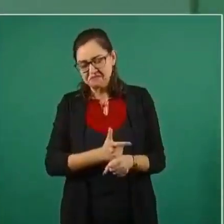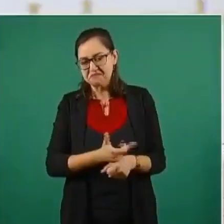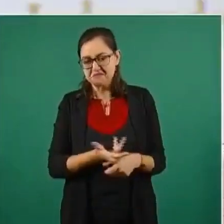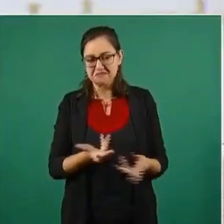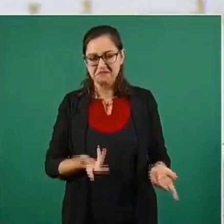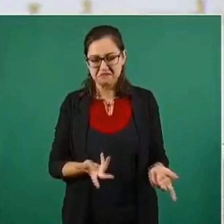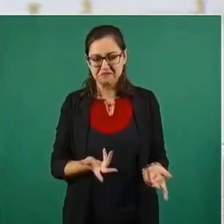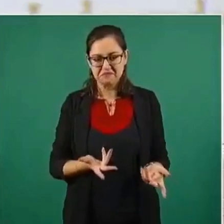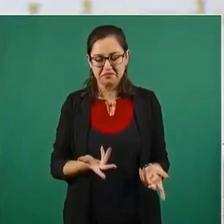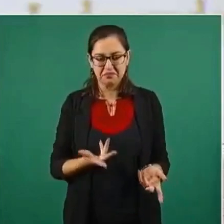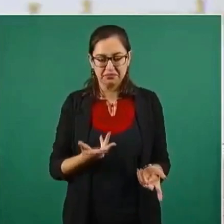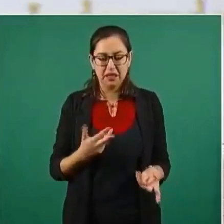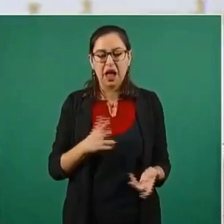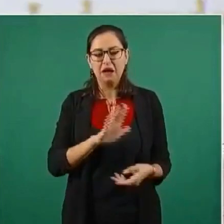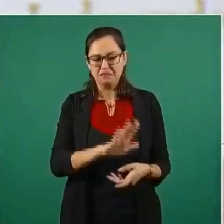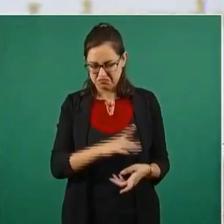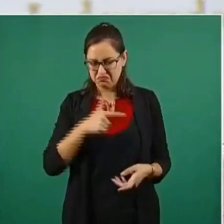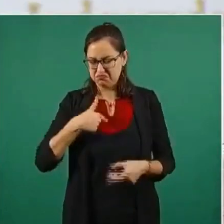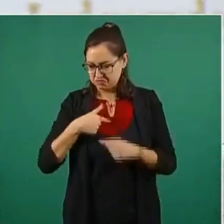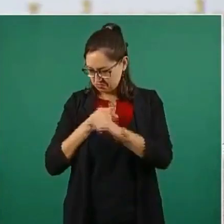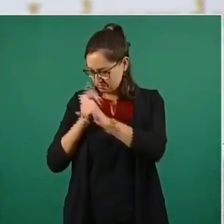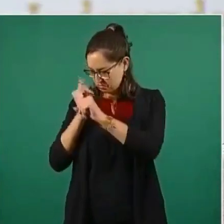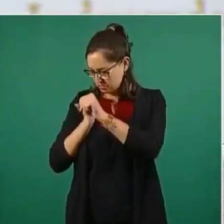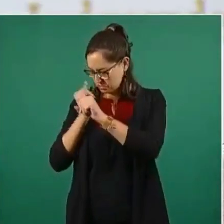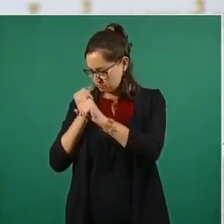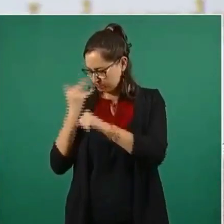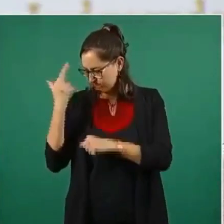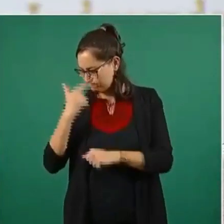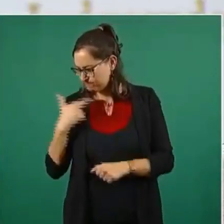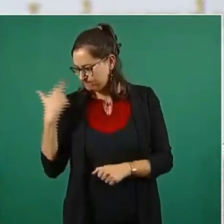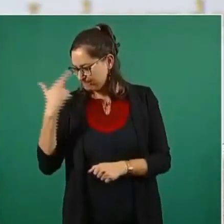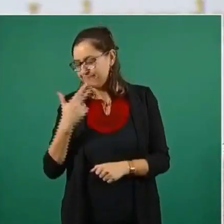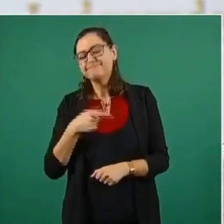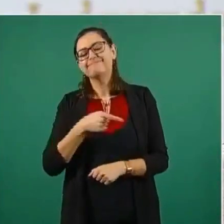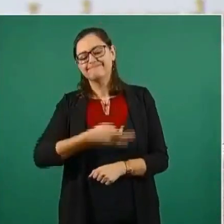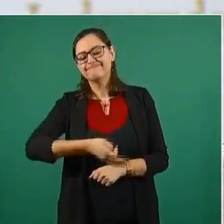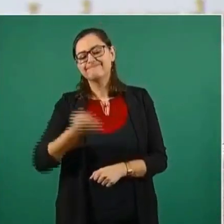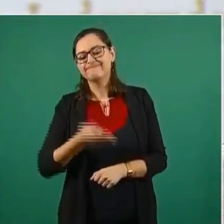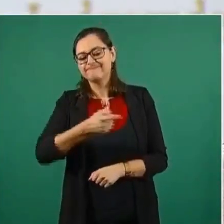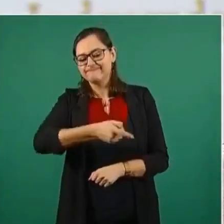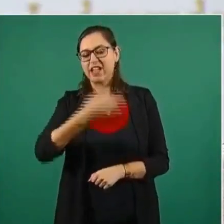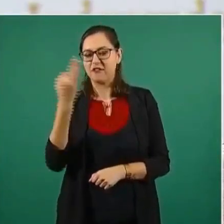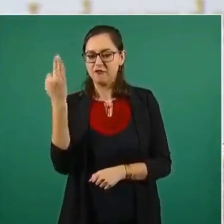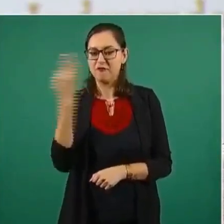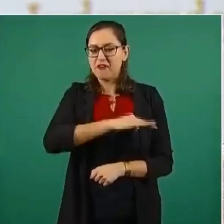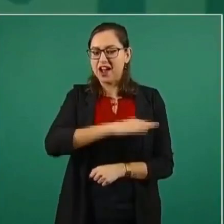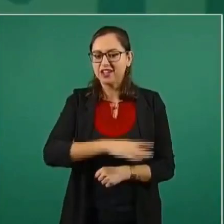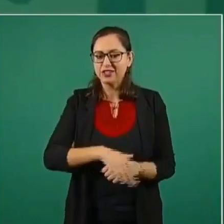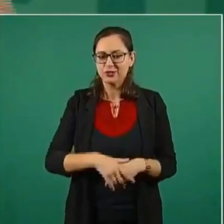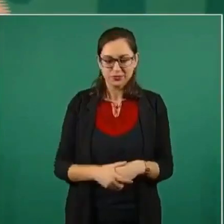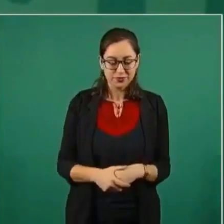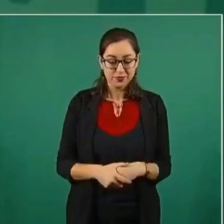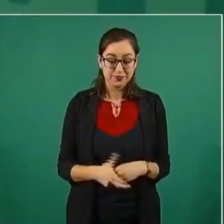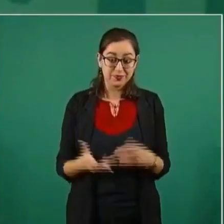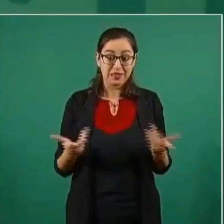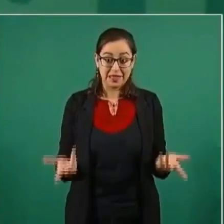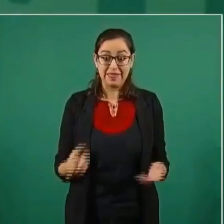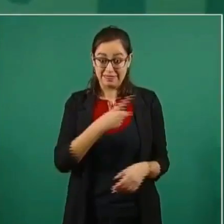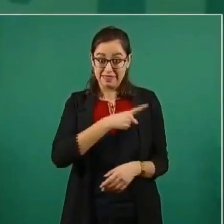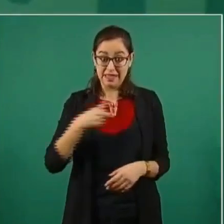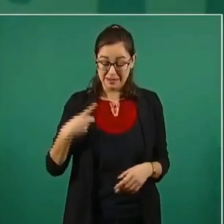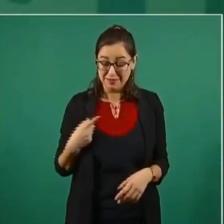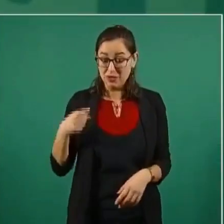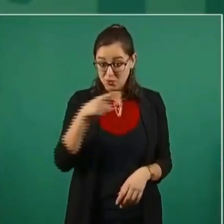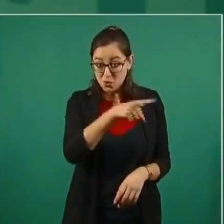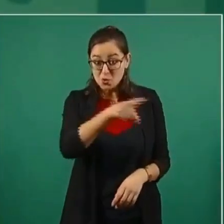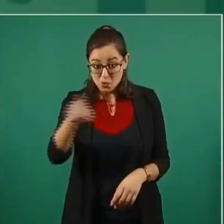que se verifique lo que aparece en las redes, que vayan también conociendo